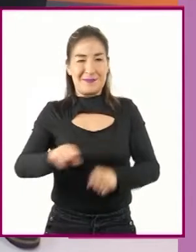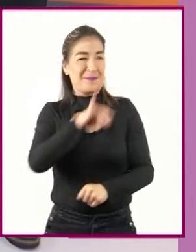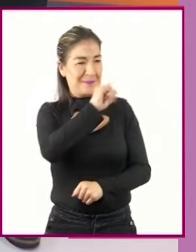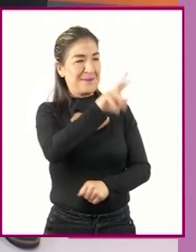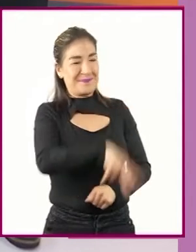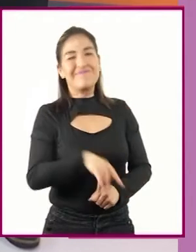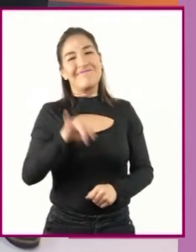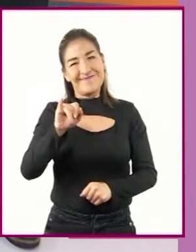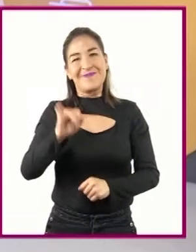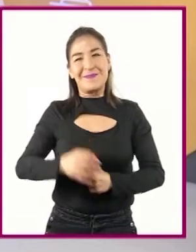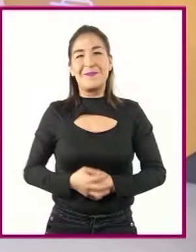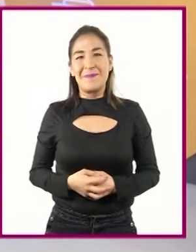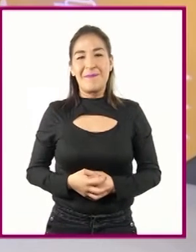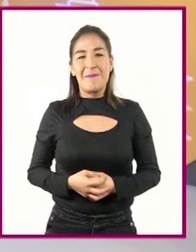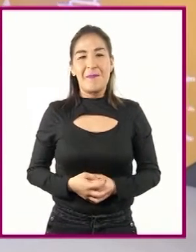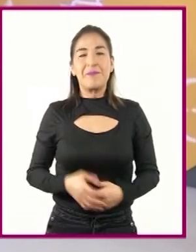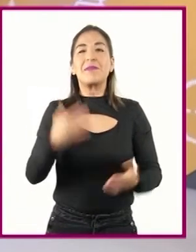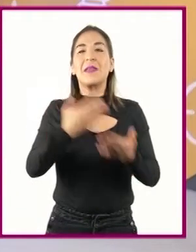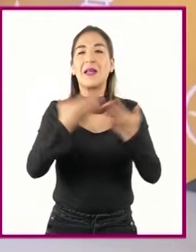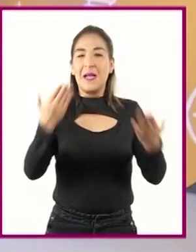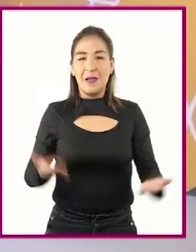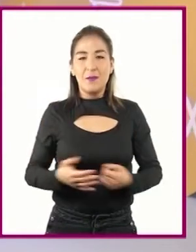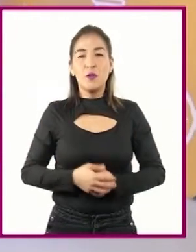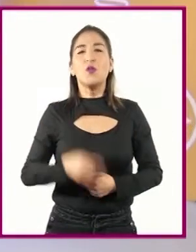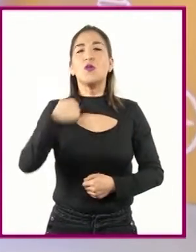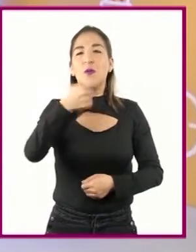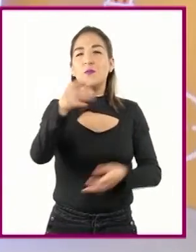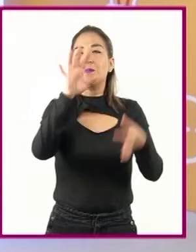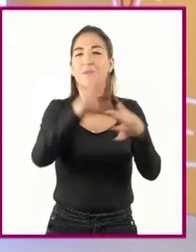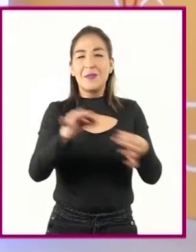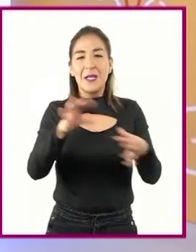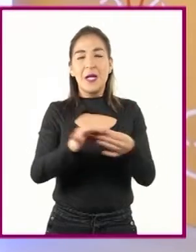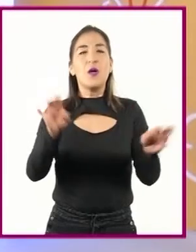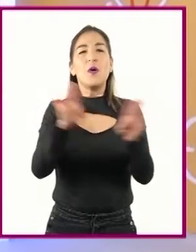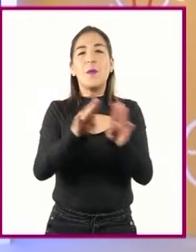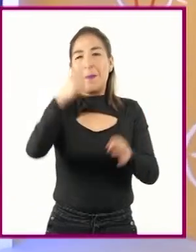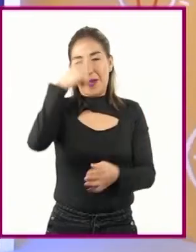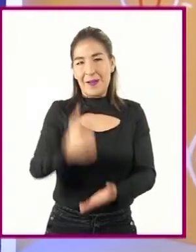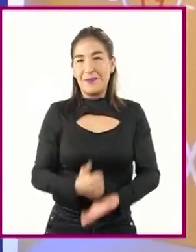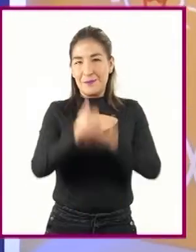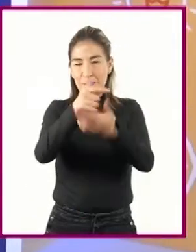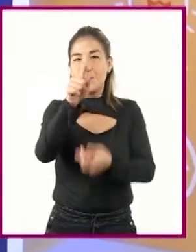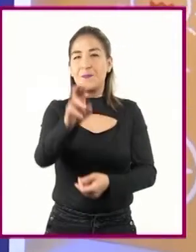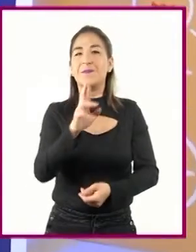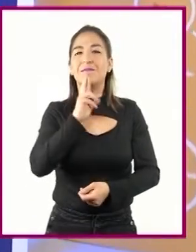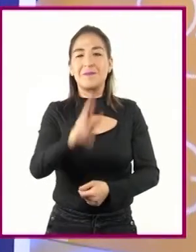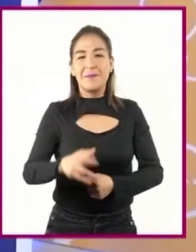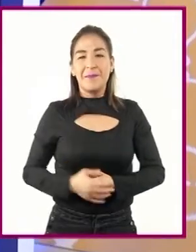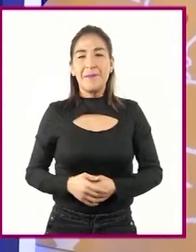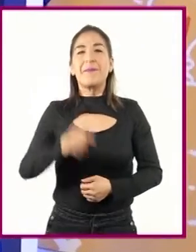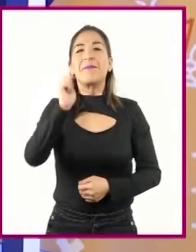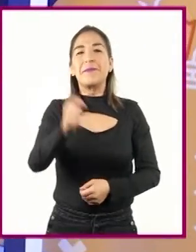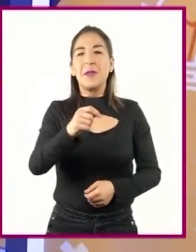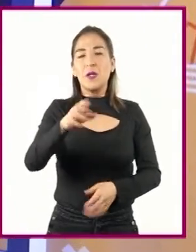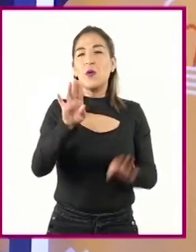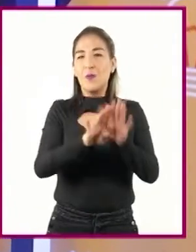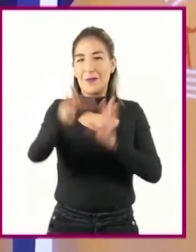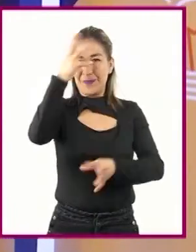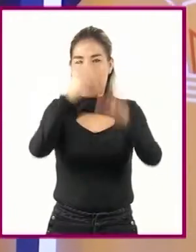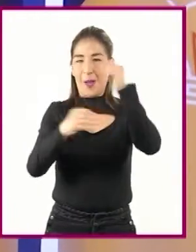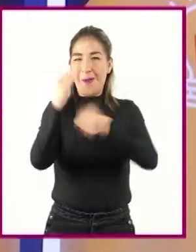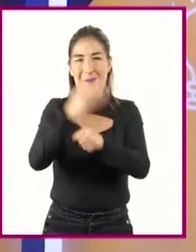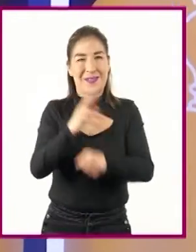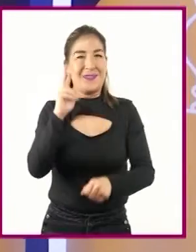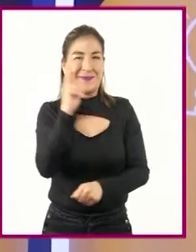es. Ahora les detallaré una situación que me ayudarán a resolver con base en los conocimientos que ya han